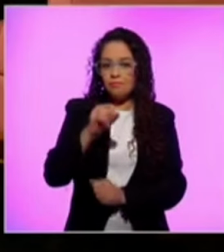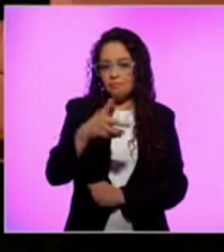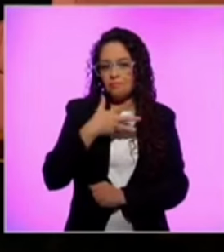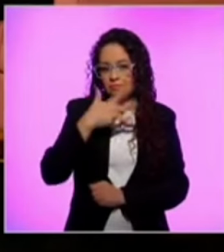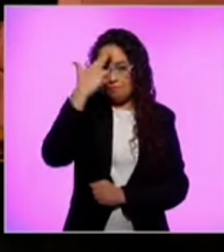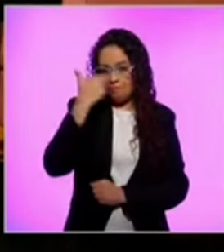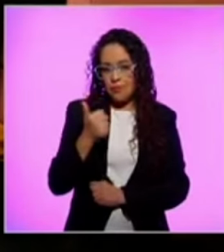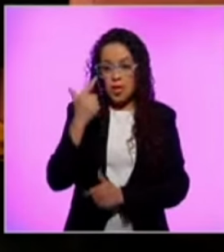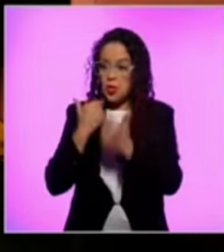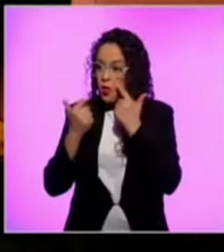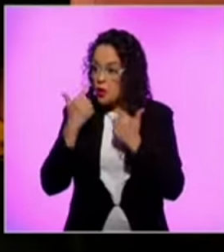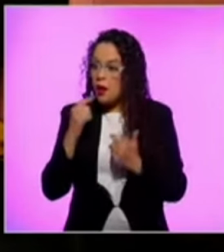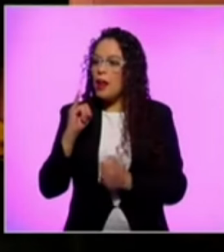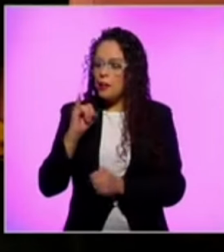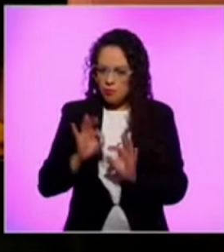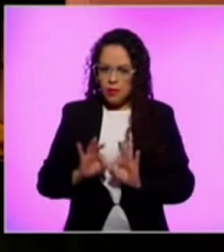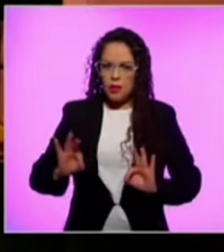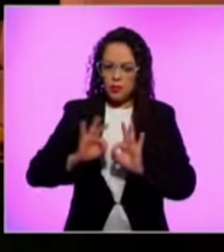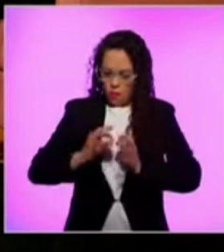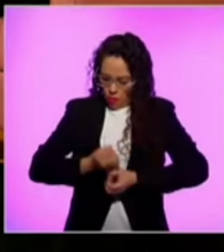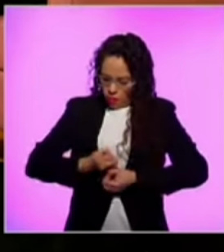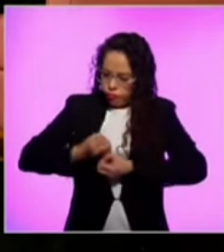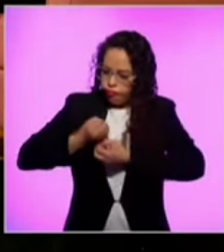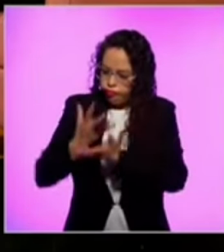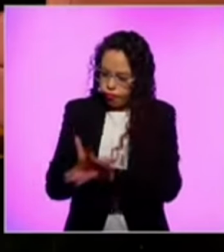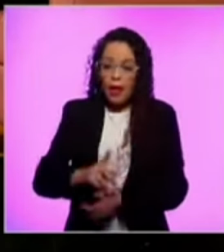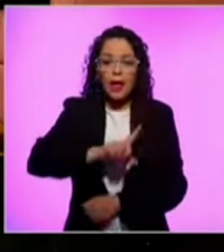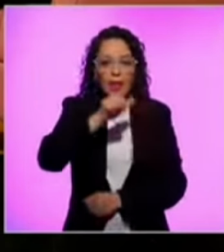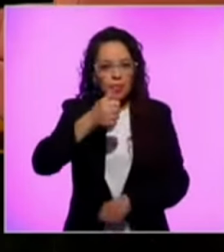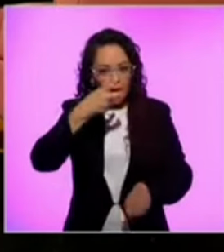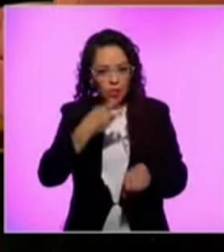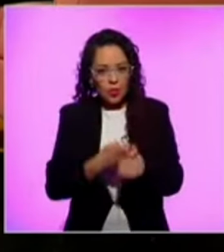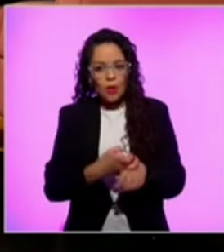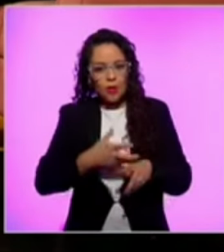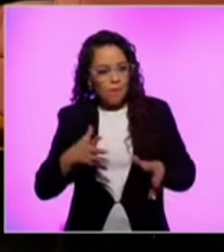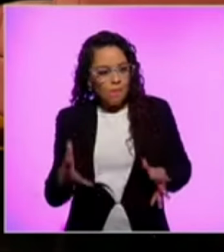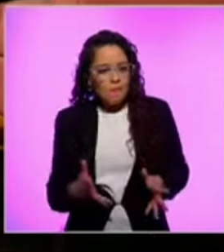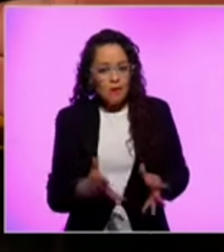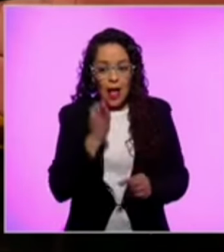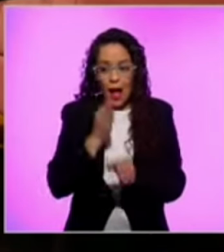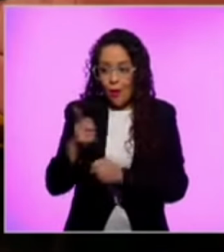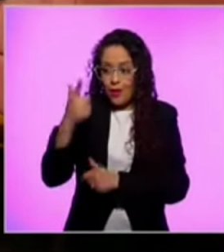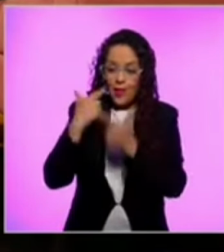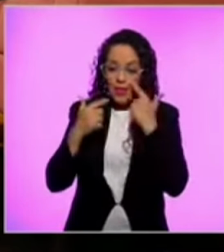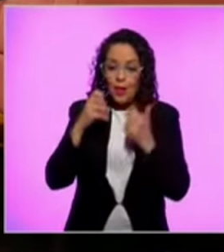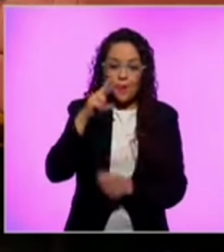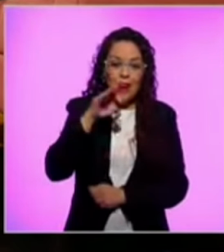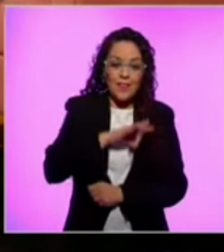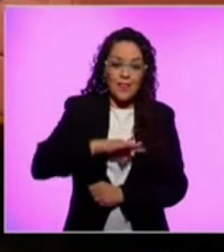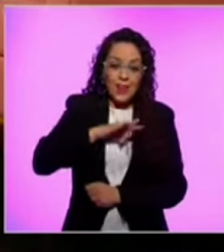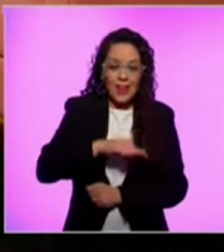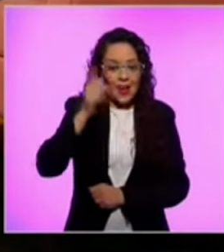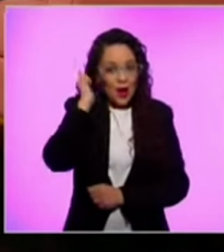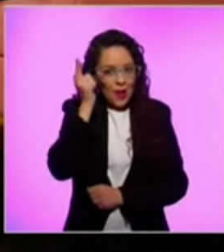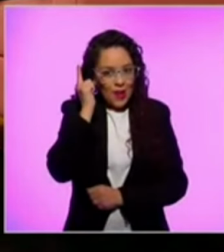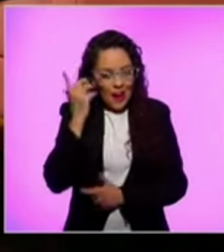se vale sacarlo, se vale mostrarnos vulnerables. Y mira, ahorita estás llorando de felicidad. De emoción, yo sí. Espero que sea felicidad y no, emoción.